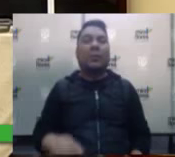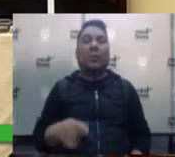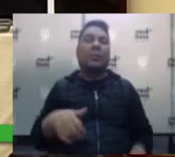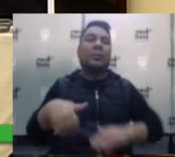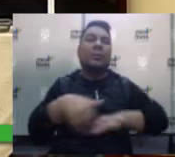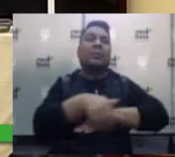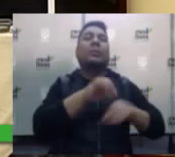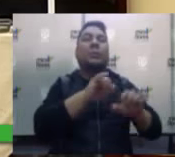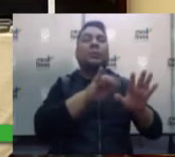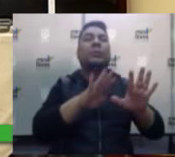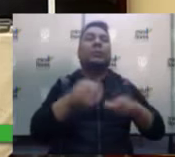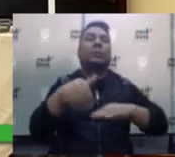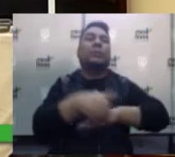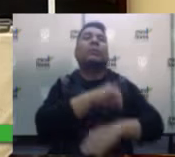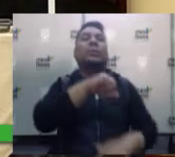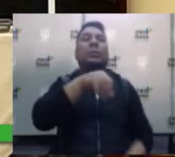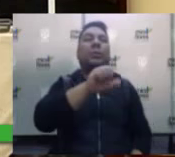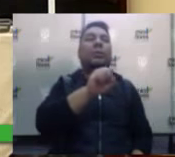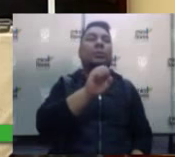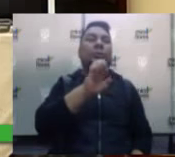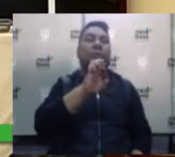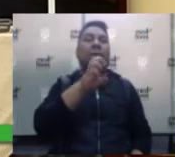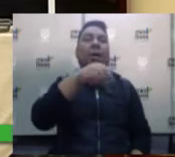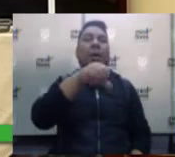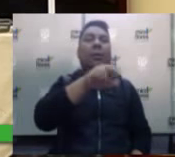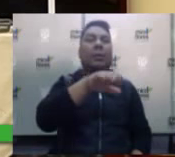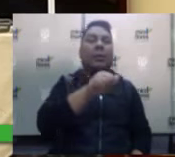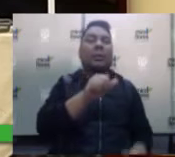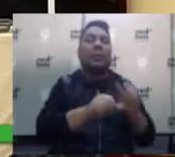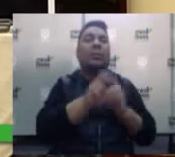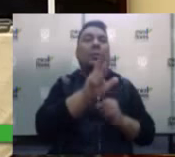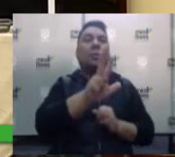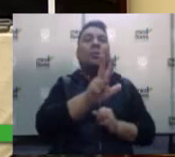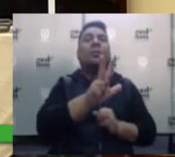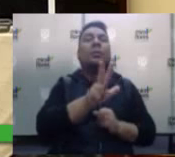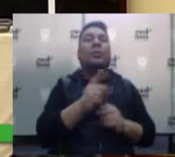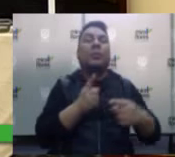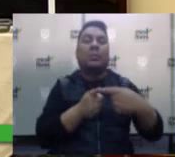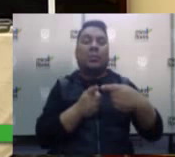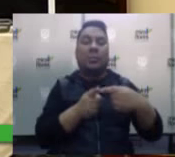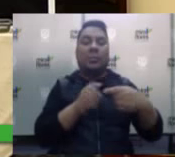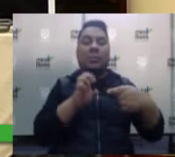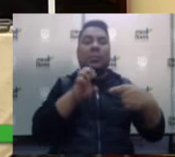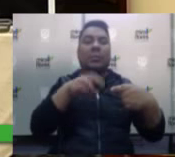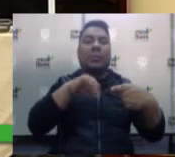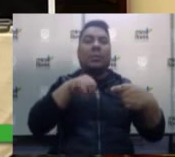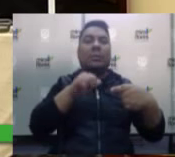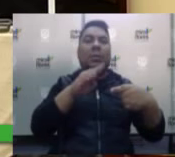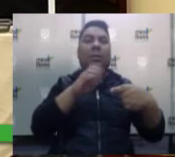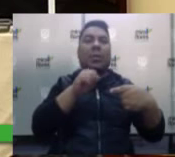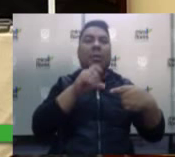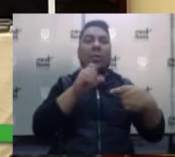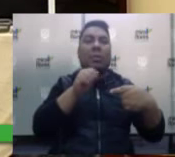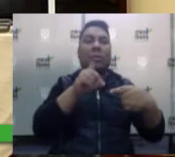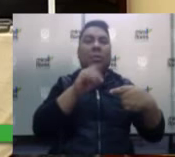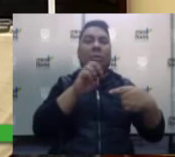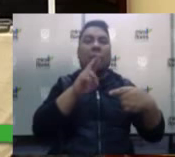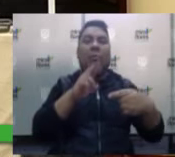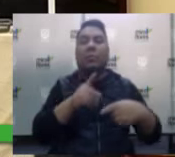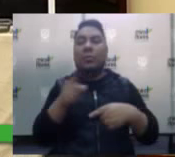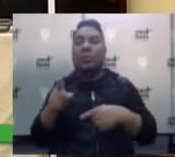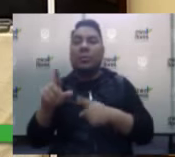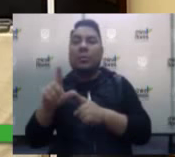Ubicación 69, Avenida José María Gastón de los Reyes, cuadra 3, altura de la esquina con Embajador Carlos García Bedoya.